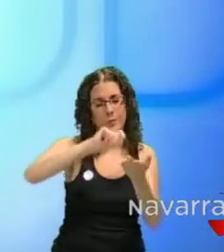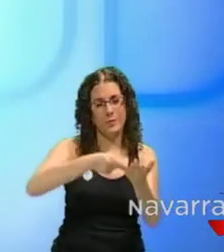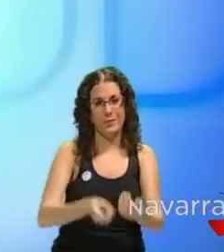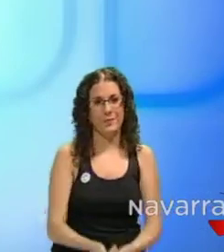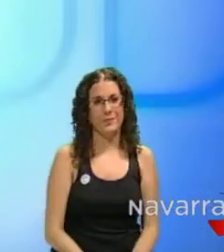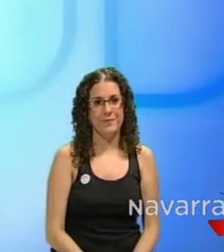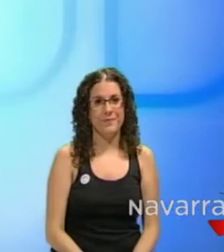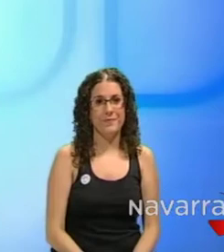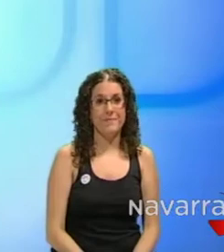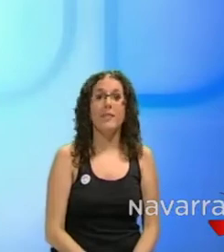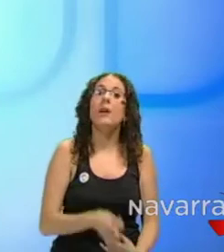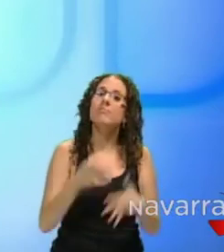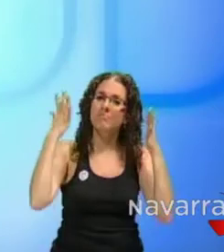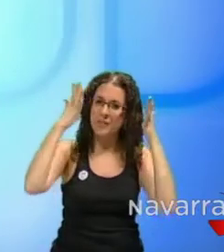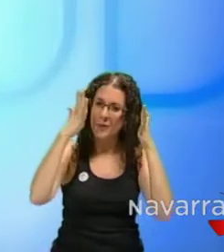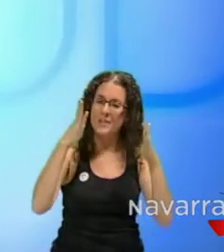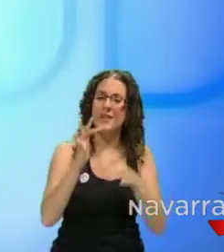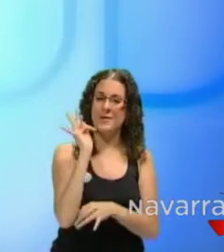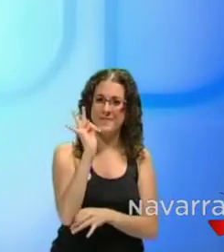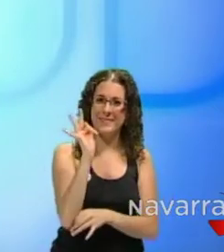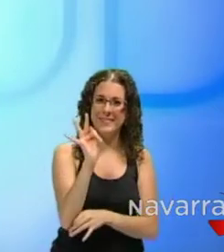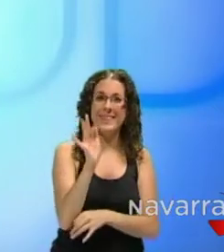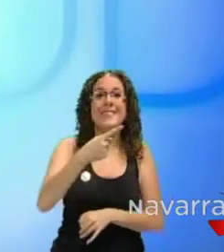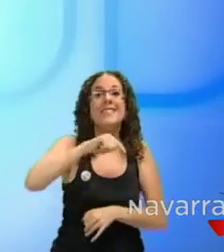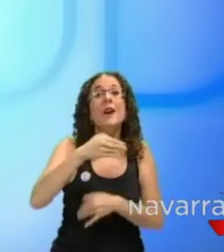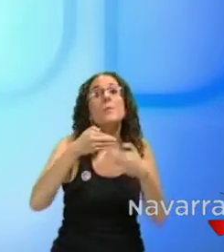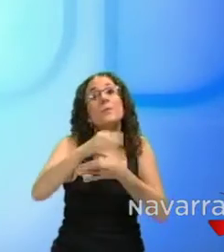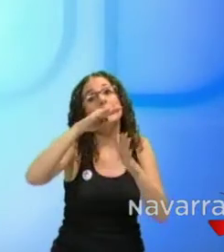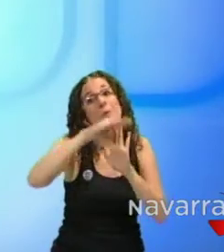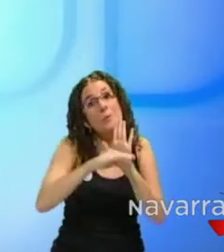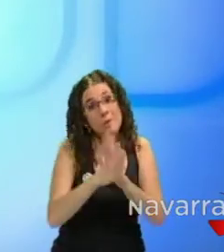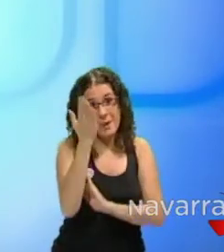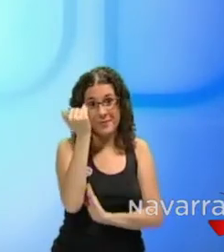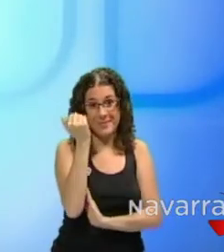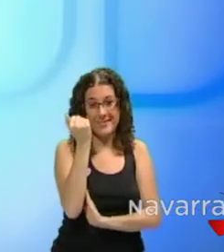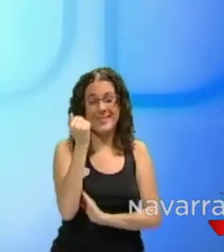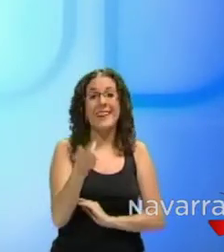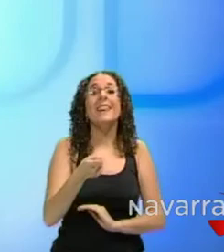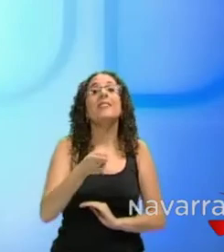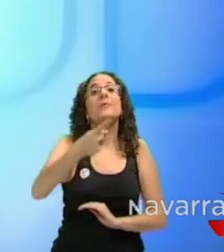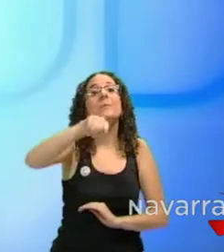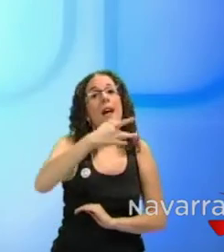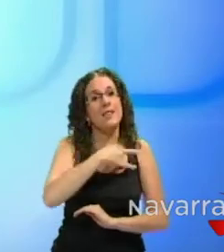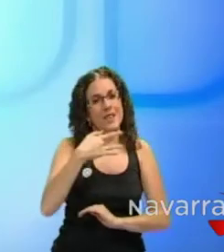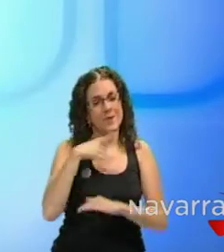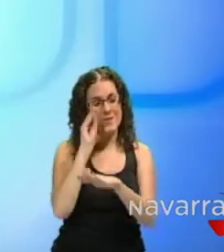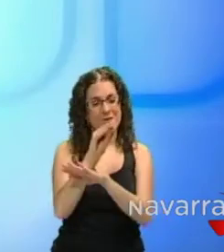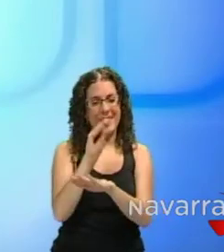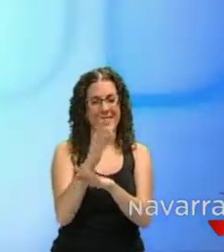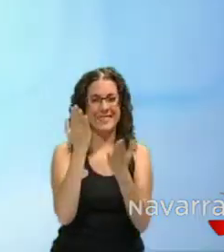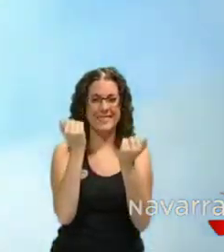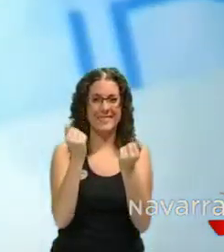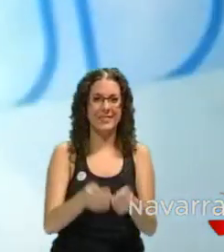Con este saludable consejo nos despedimos hasta el próximo programa, deseándoles, ya lo saben, buena salud. Adiós.